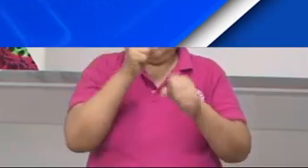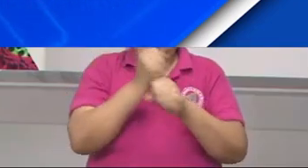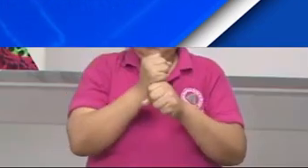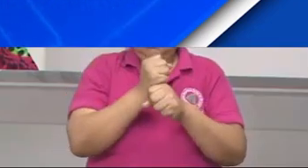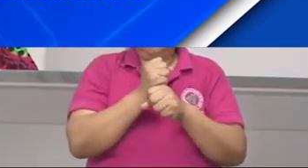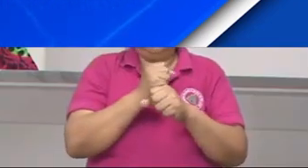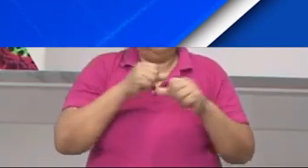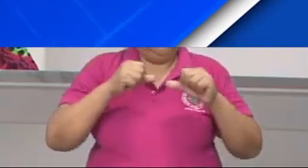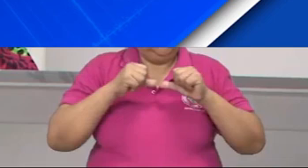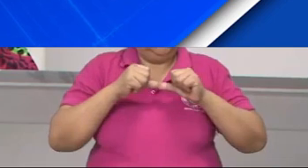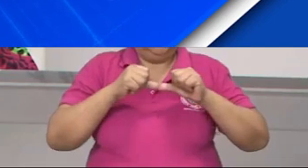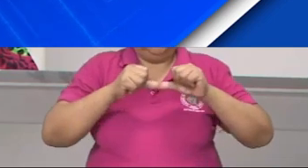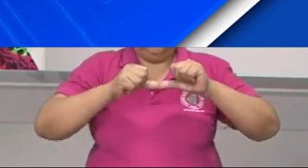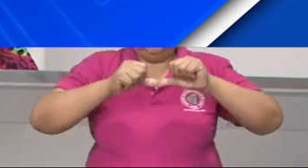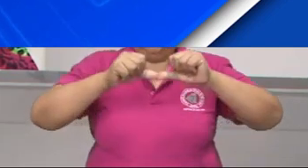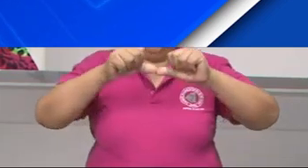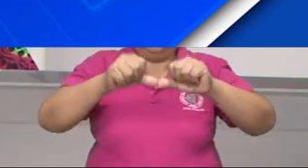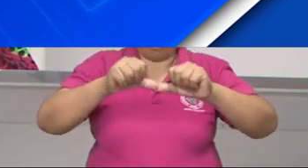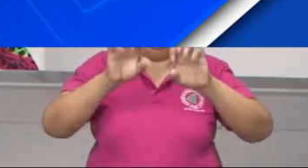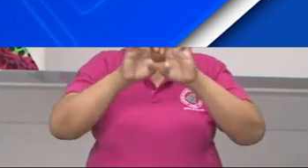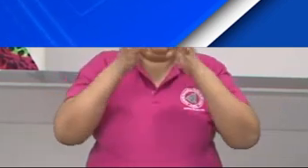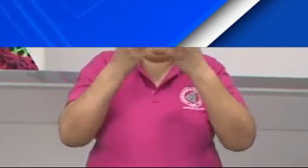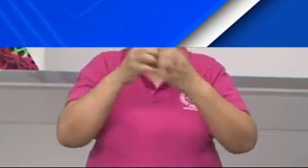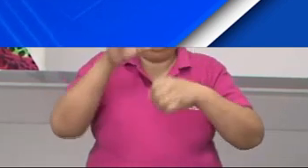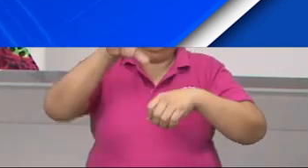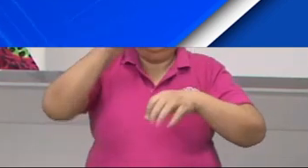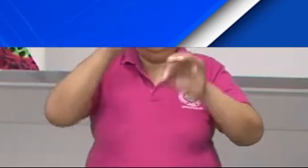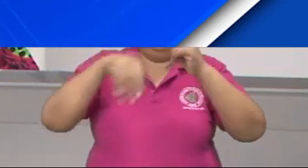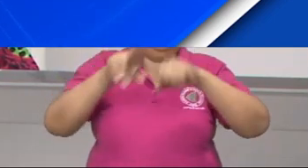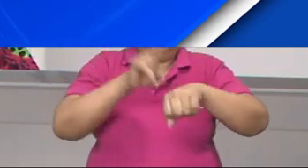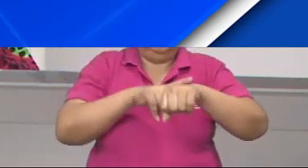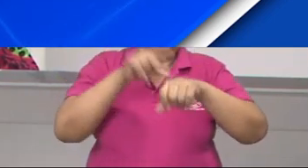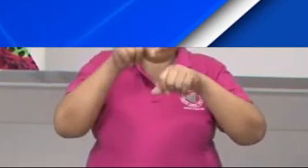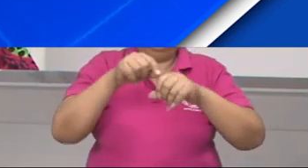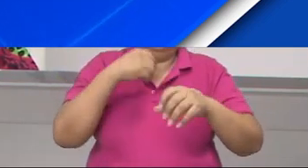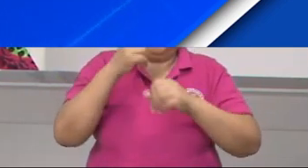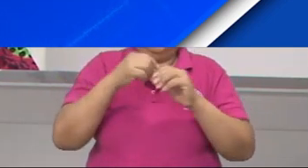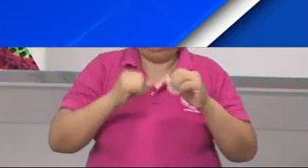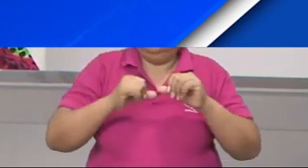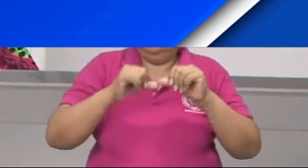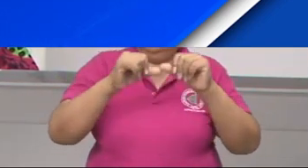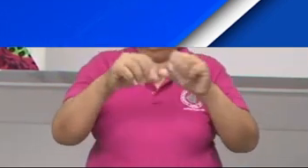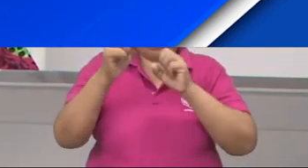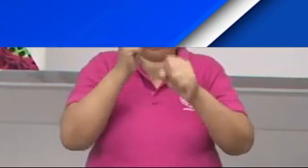año se mantuvo en la selección nacional hasta el año